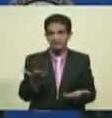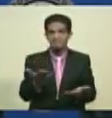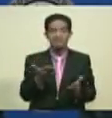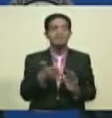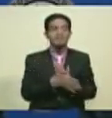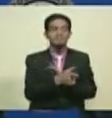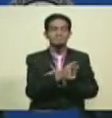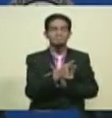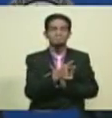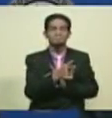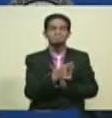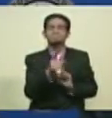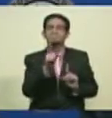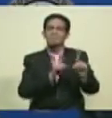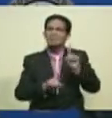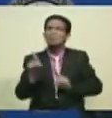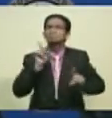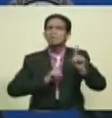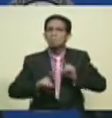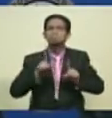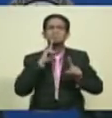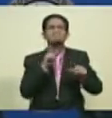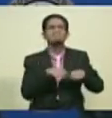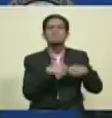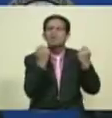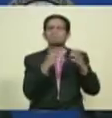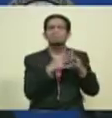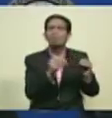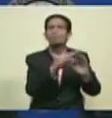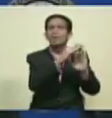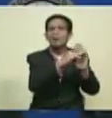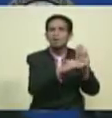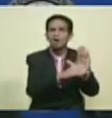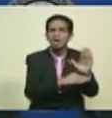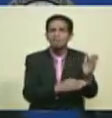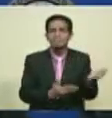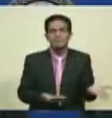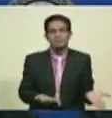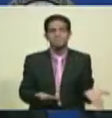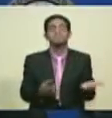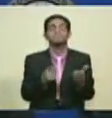en esta organización, violentando también toda la normativa. Tienen que...